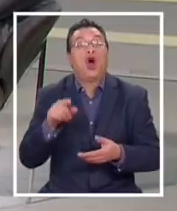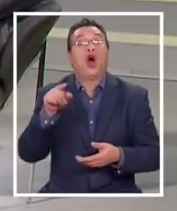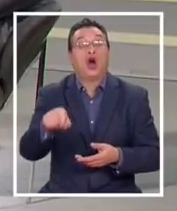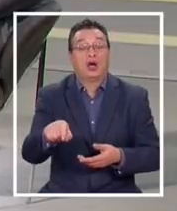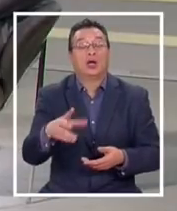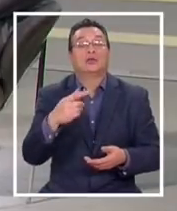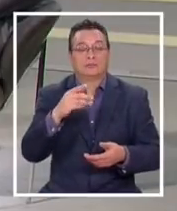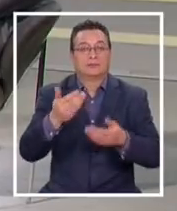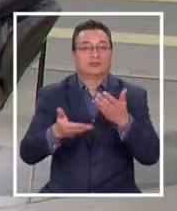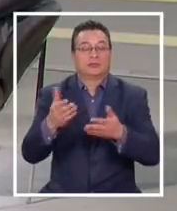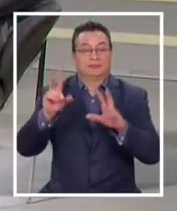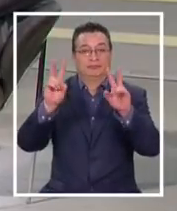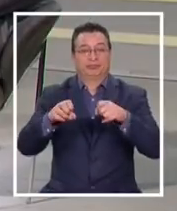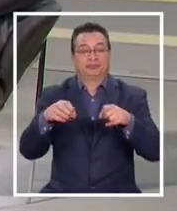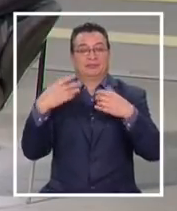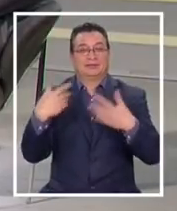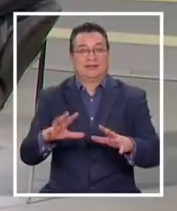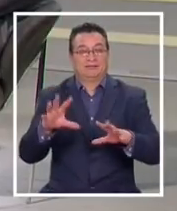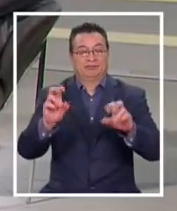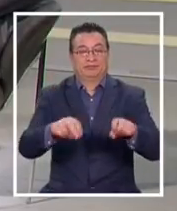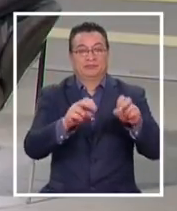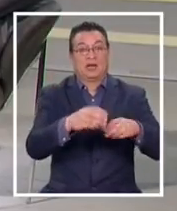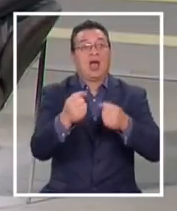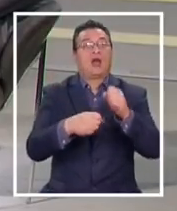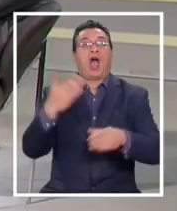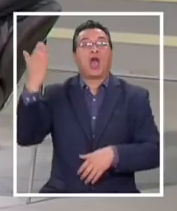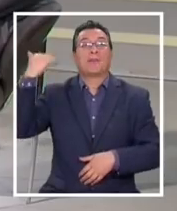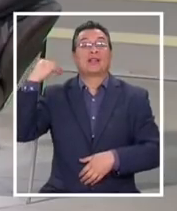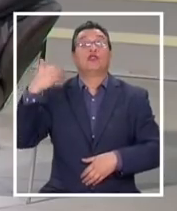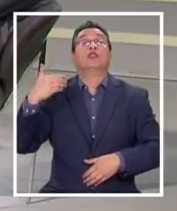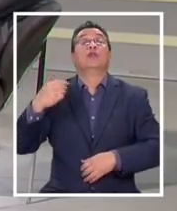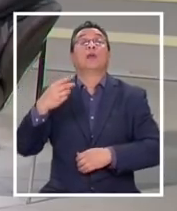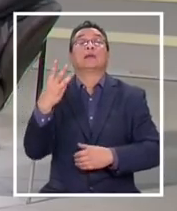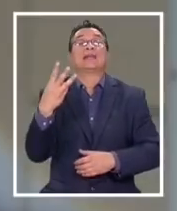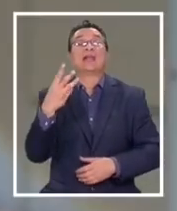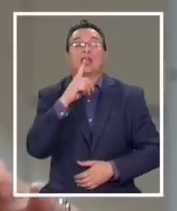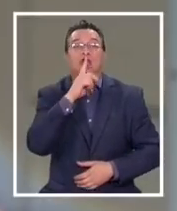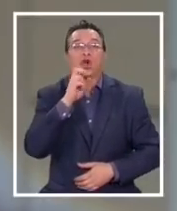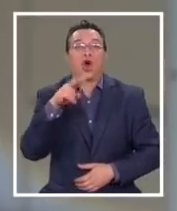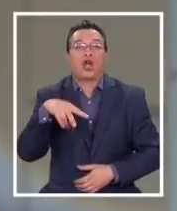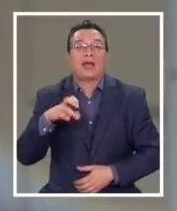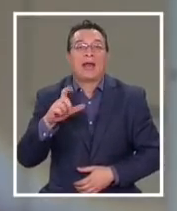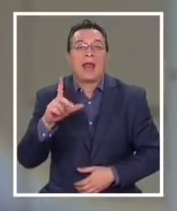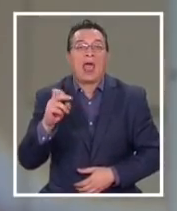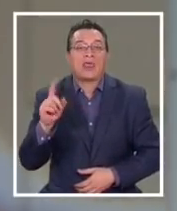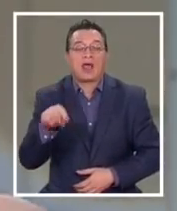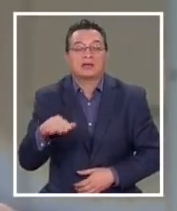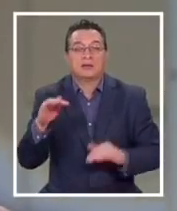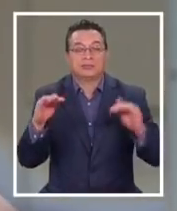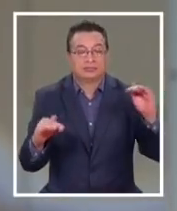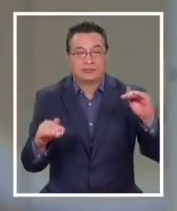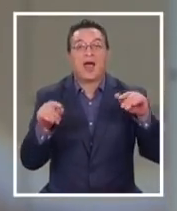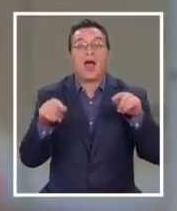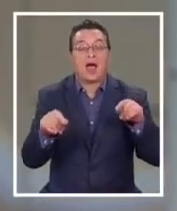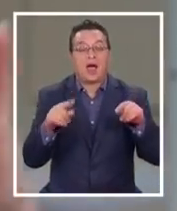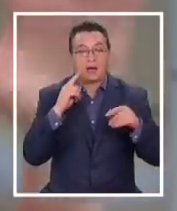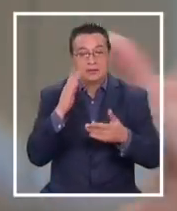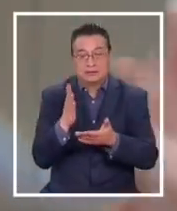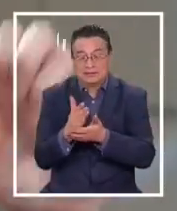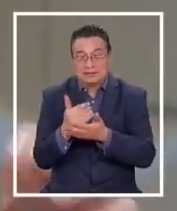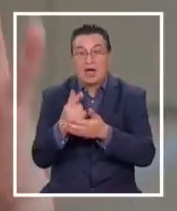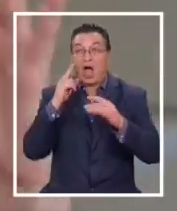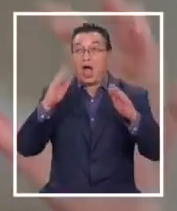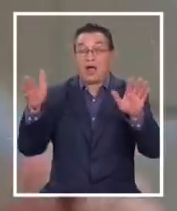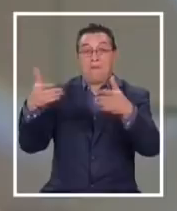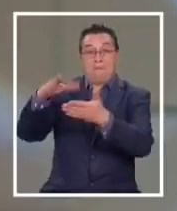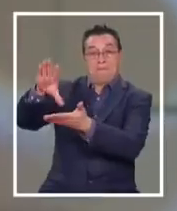en comparación con el año pasado, no sé, el año pasado llevaban 3 toneladas. ¿Por qué? Porque el crimen organizado, como estamos con